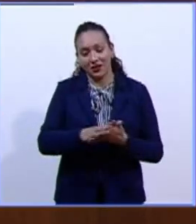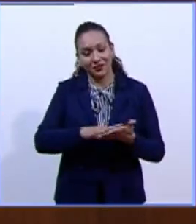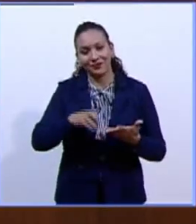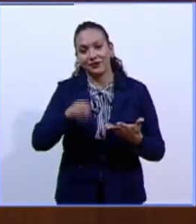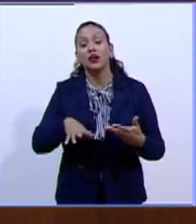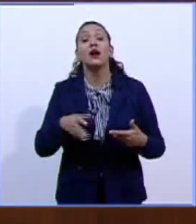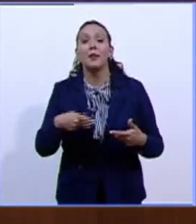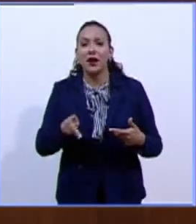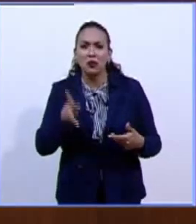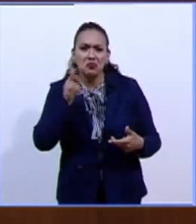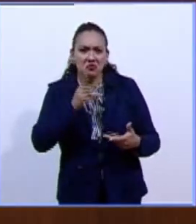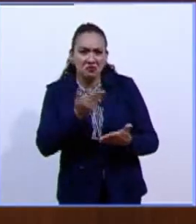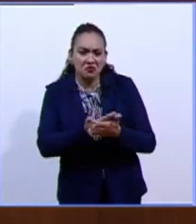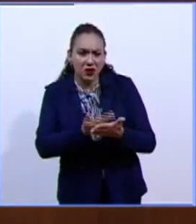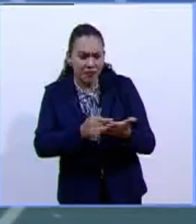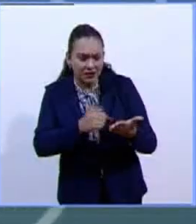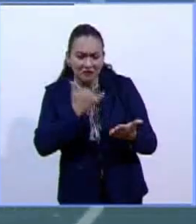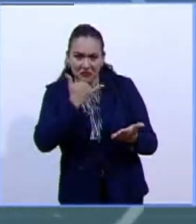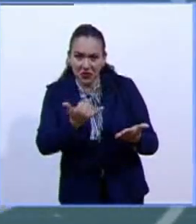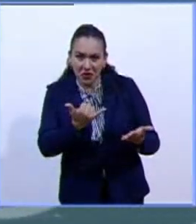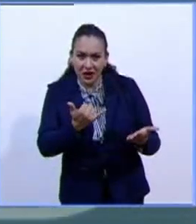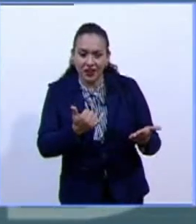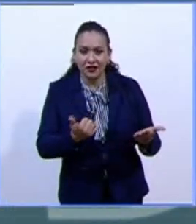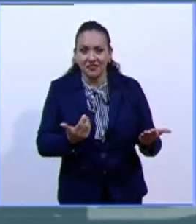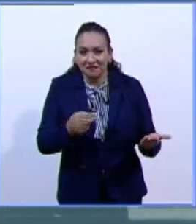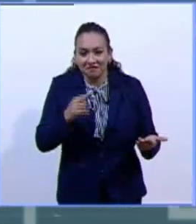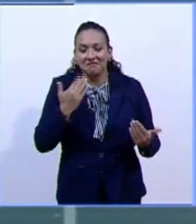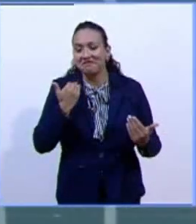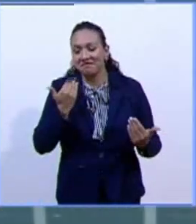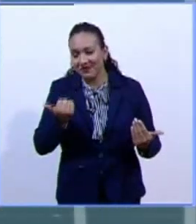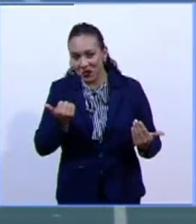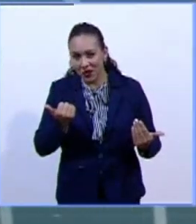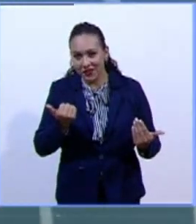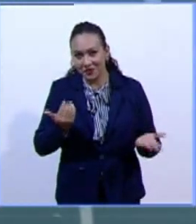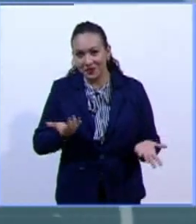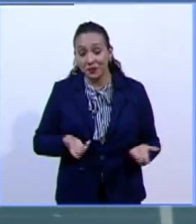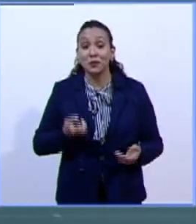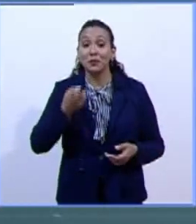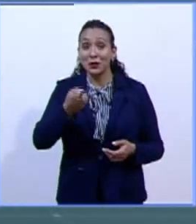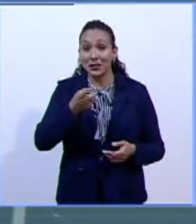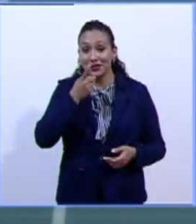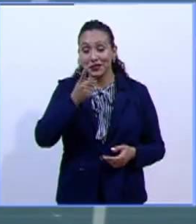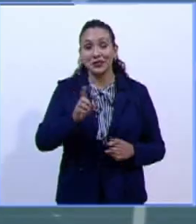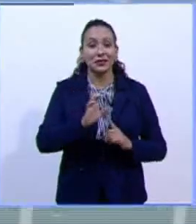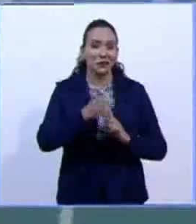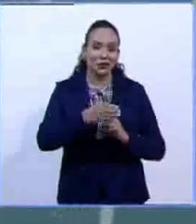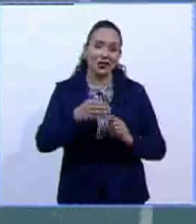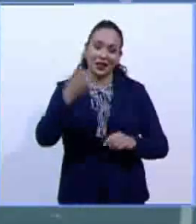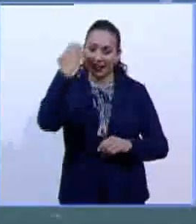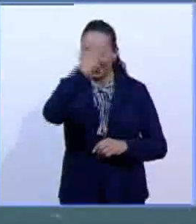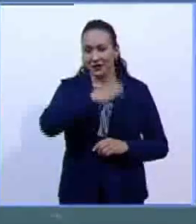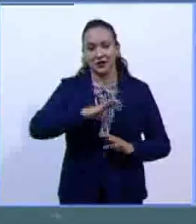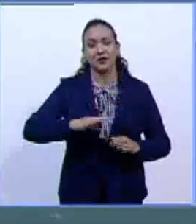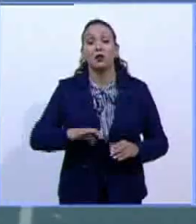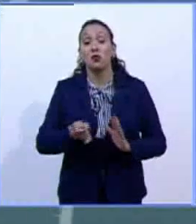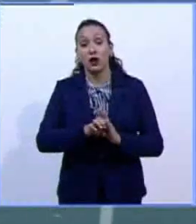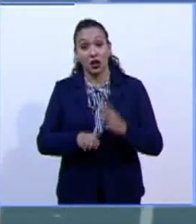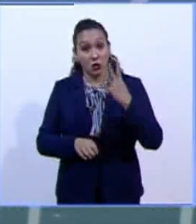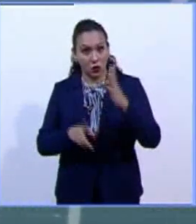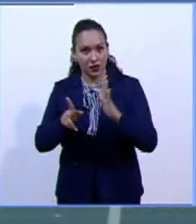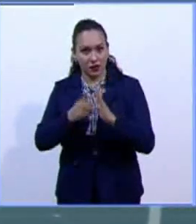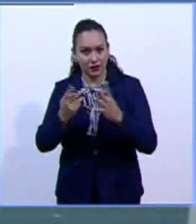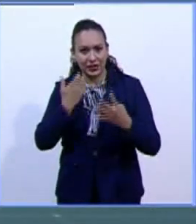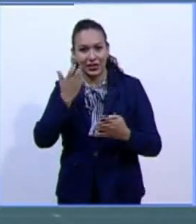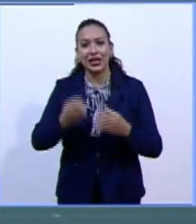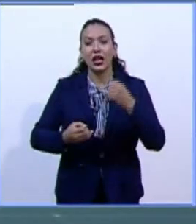se demostraron los presuntos errores en los que aparentemente incurrieron dichos comités. En 4 casos se propone desechar los